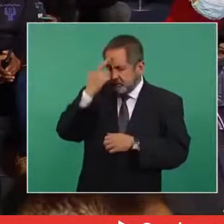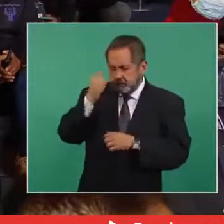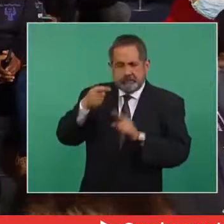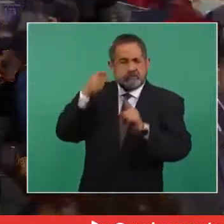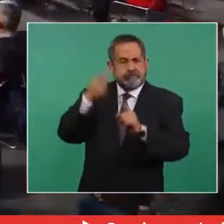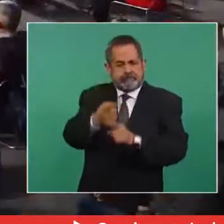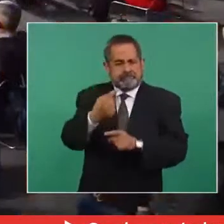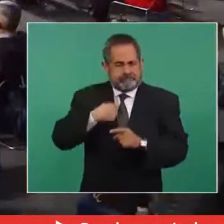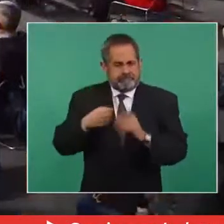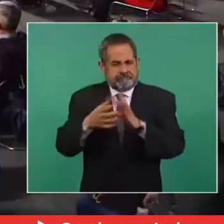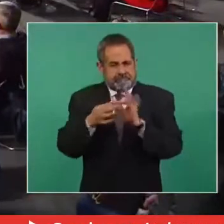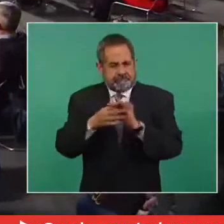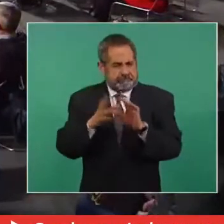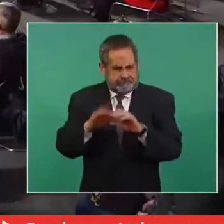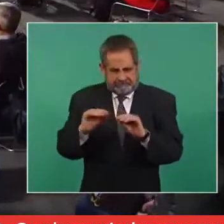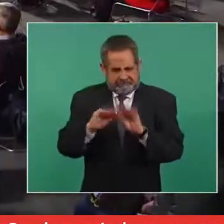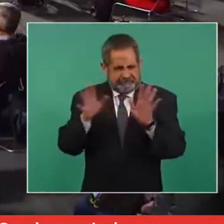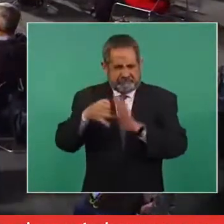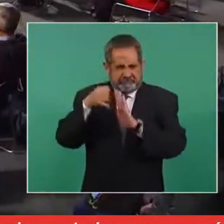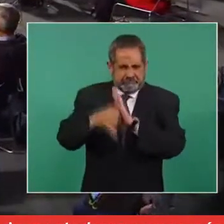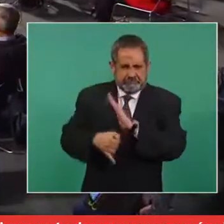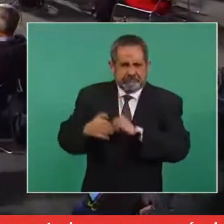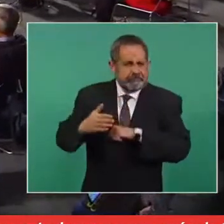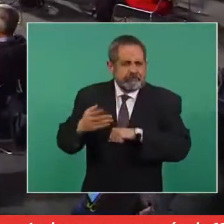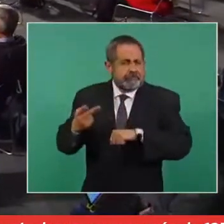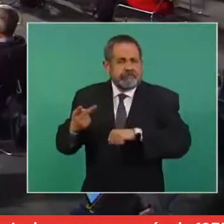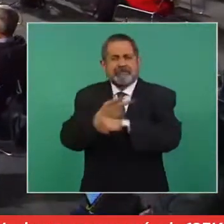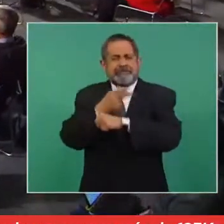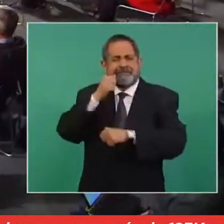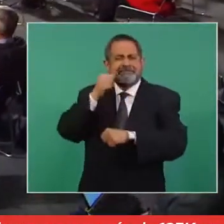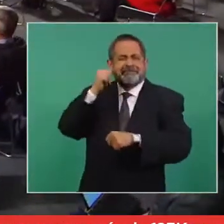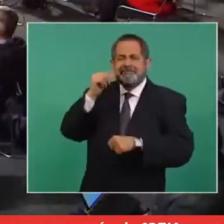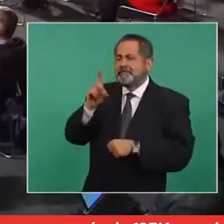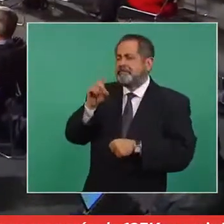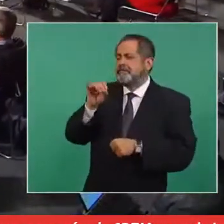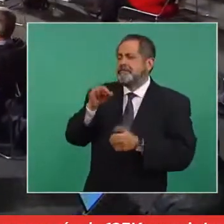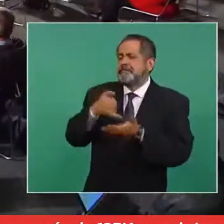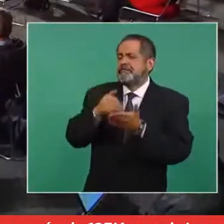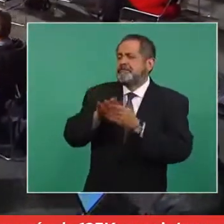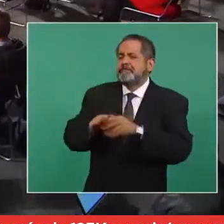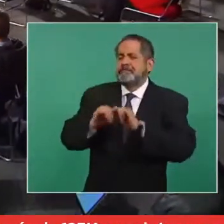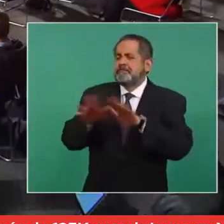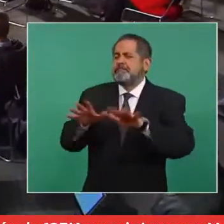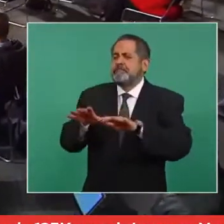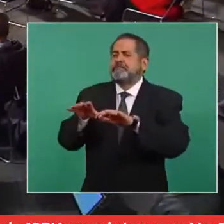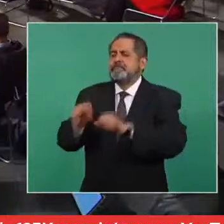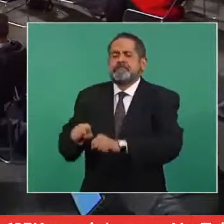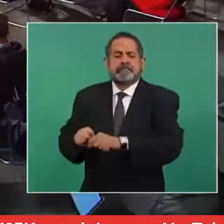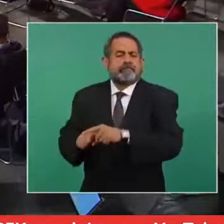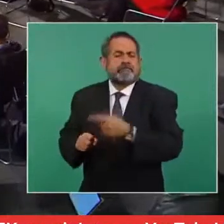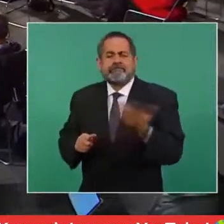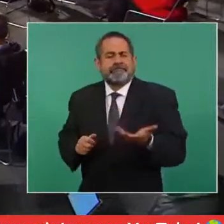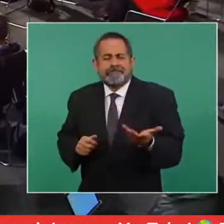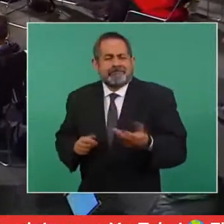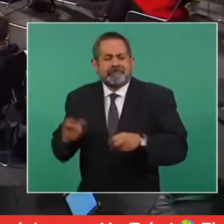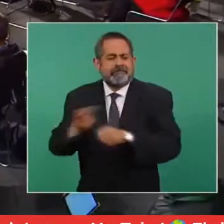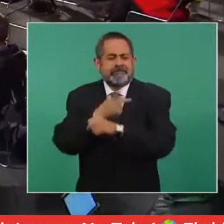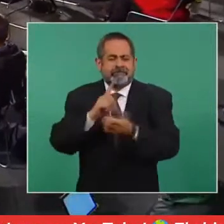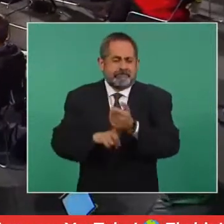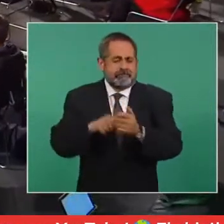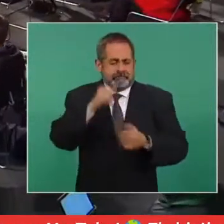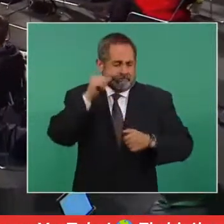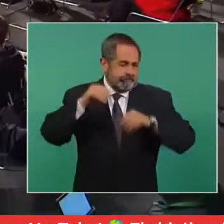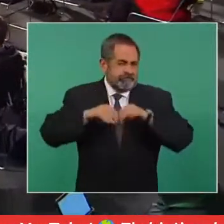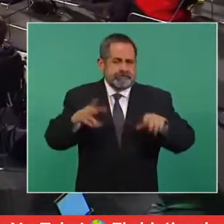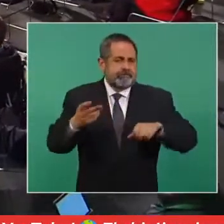que si nos pudiera dar más a fondo qué fue qué es lo que lo llevó a esta publicación del día que se hizo el día de